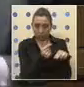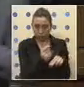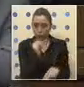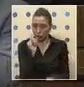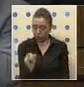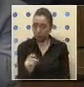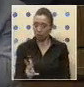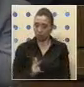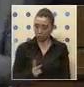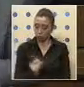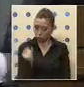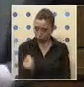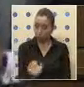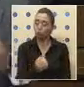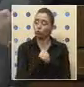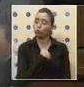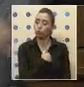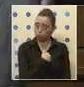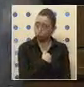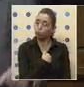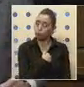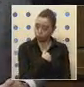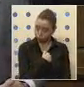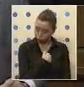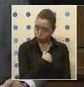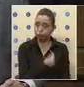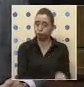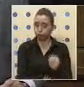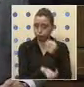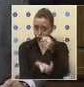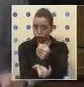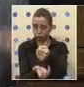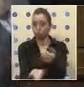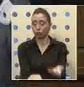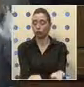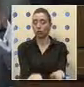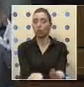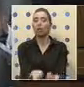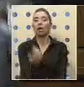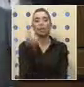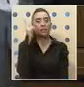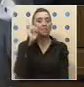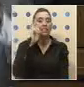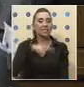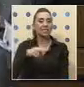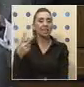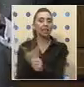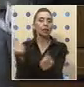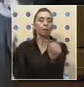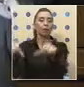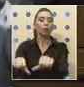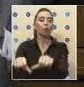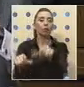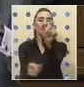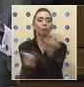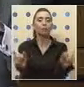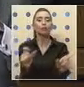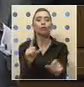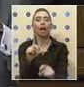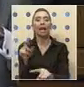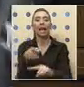señores, y nosotros estamos, yo por lo menos estoy dispuesto a darlos. Pero sin perjudicar a la clase